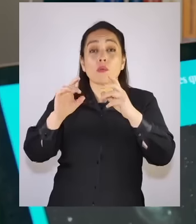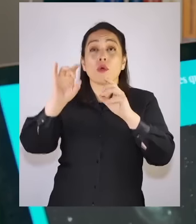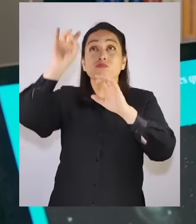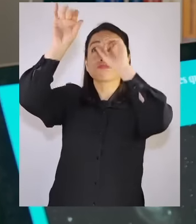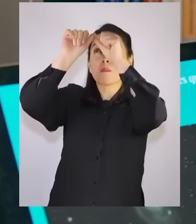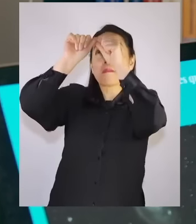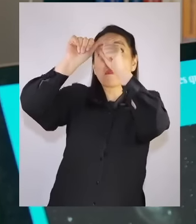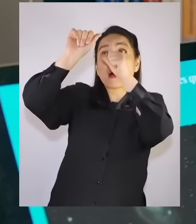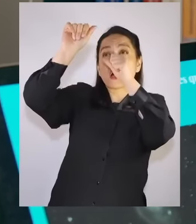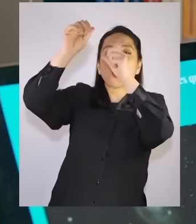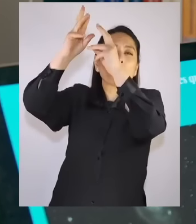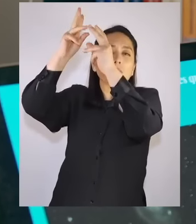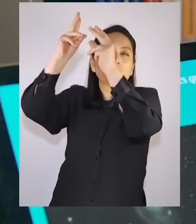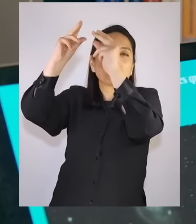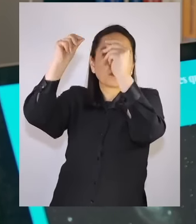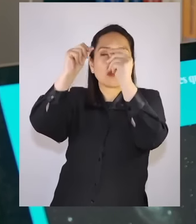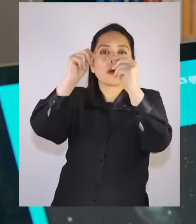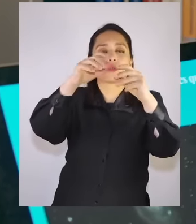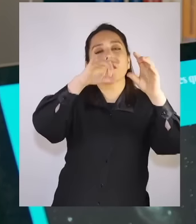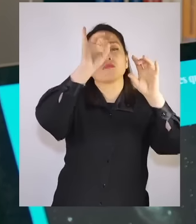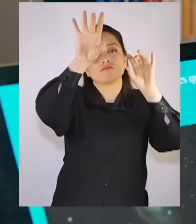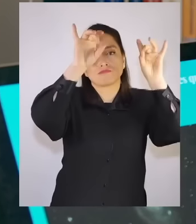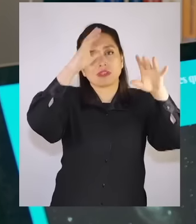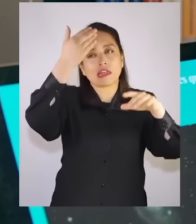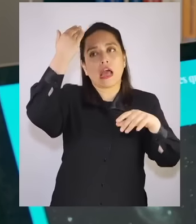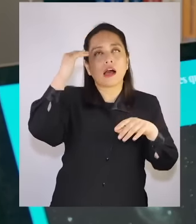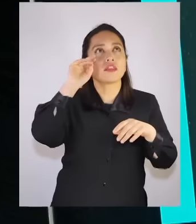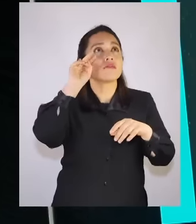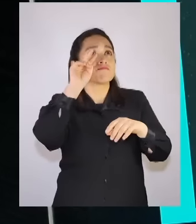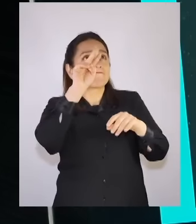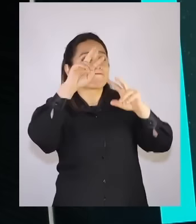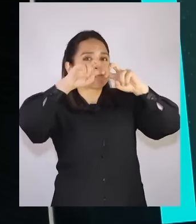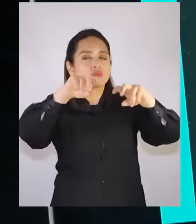más tenues que la mayoría de las estrellas que estudiaba la gente en ese tiempo.